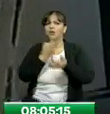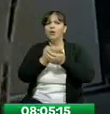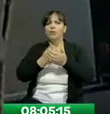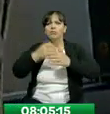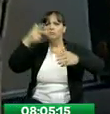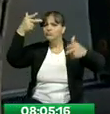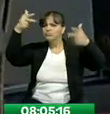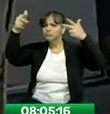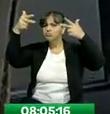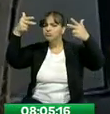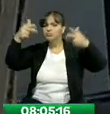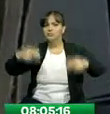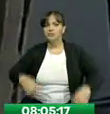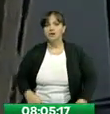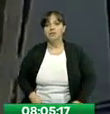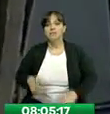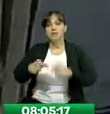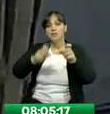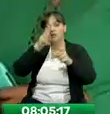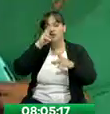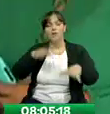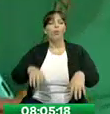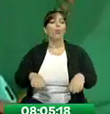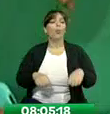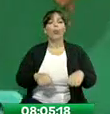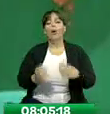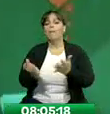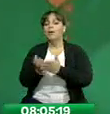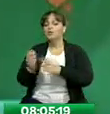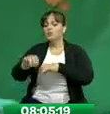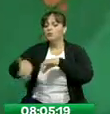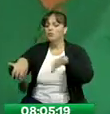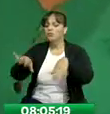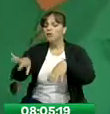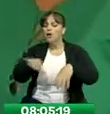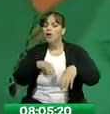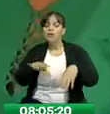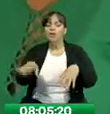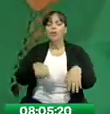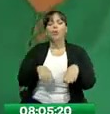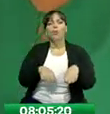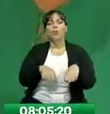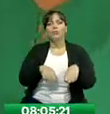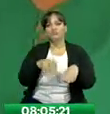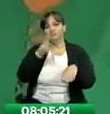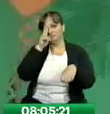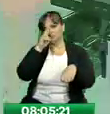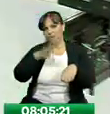que se hacen pasar por chamberos informó adriana mente